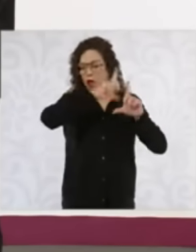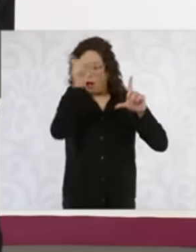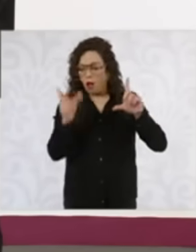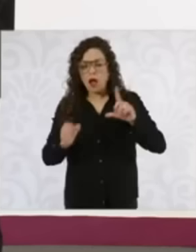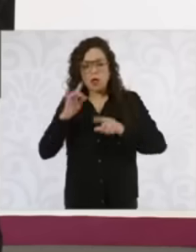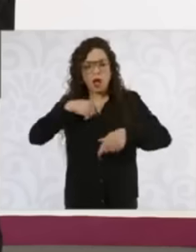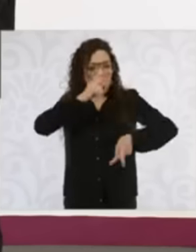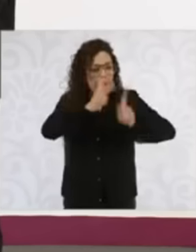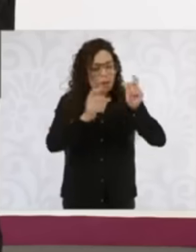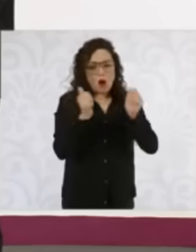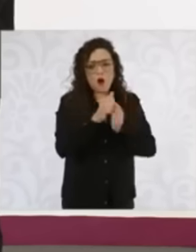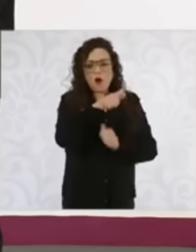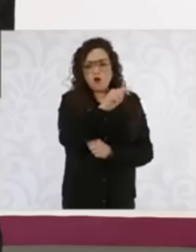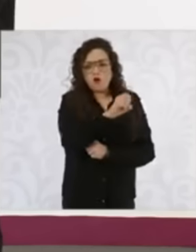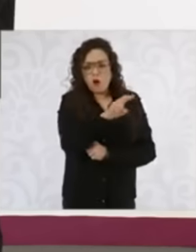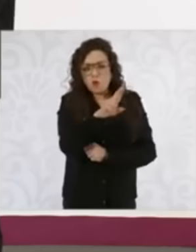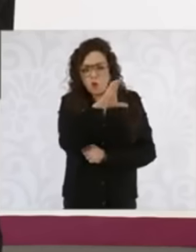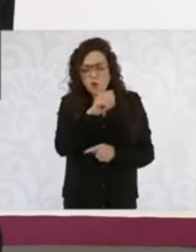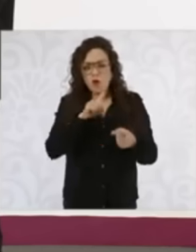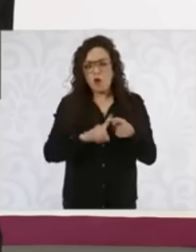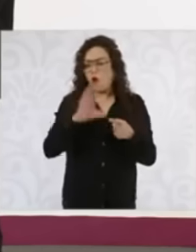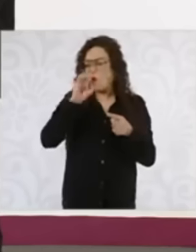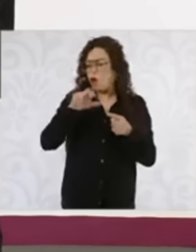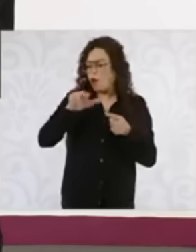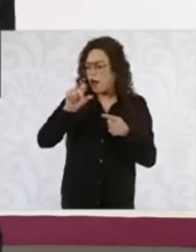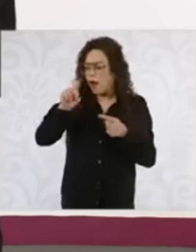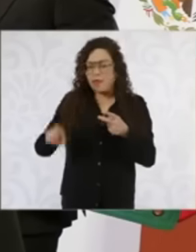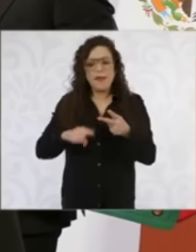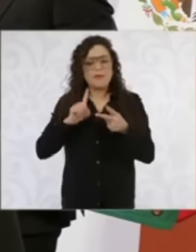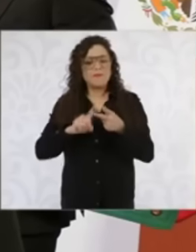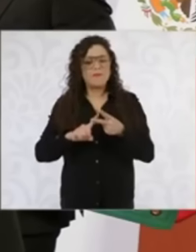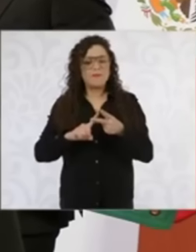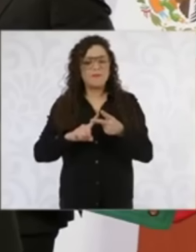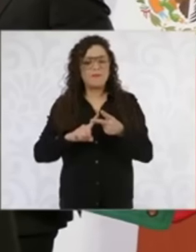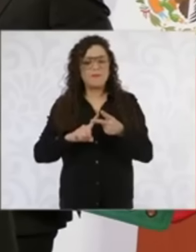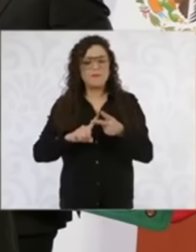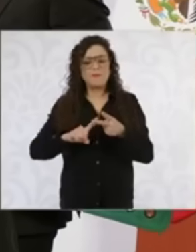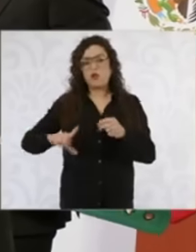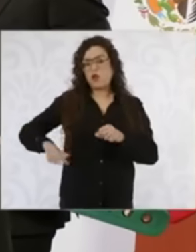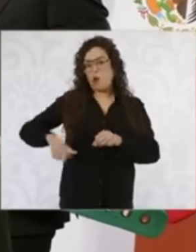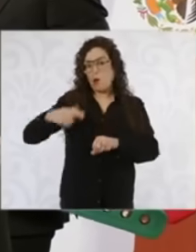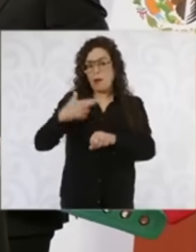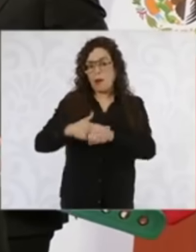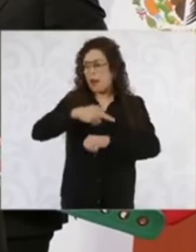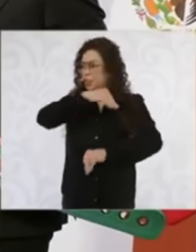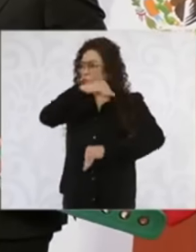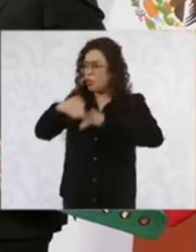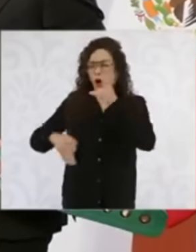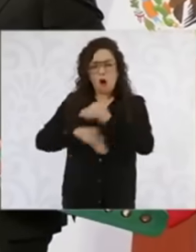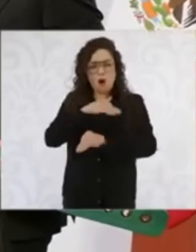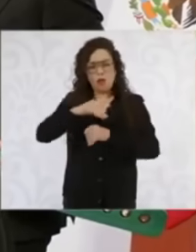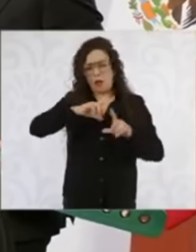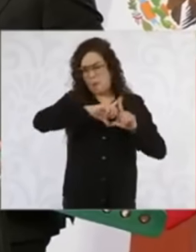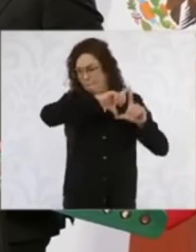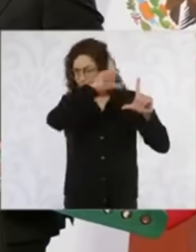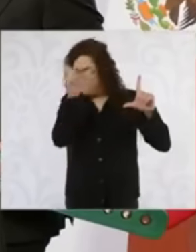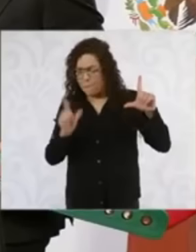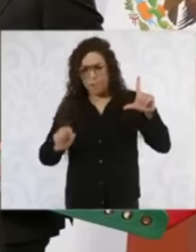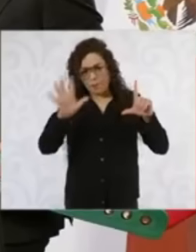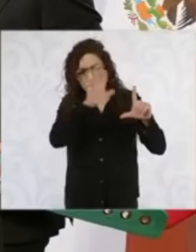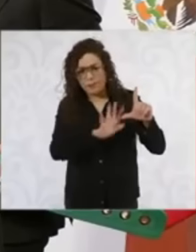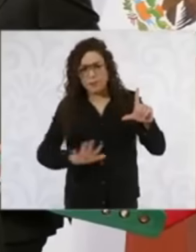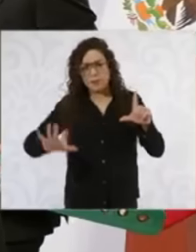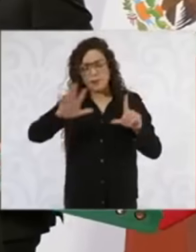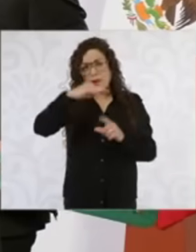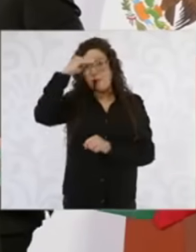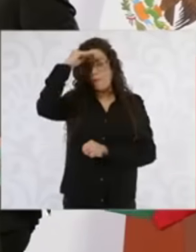amigos y amigas, el aumento de las pensiones para el 2025 está en marcha. Puede que no sea tan alto como algunos esperaban, pero al menos